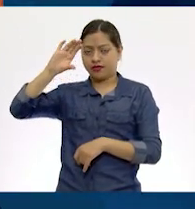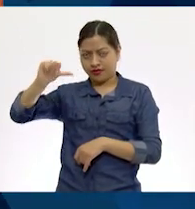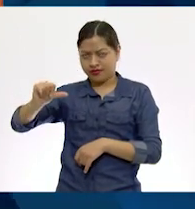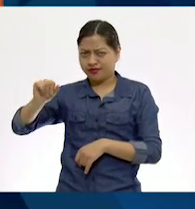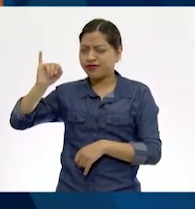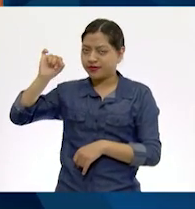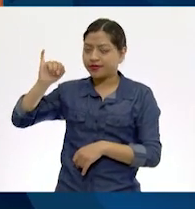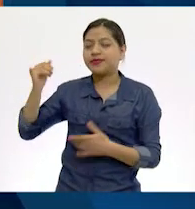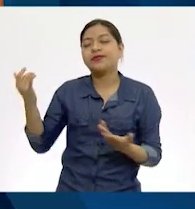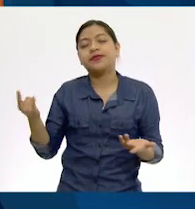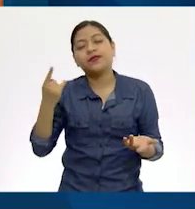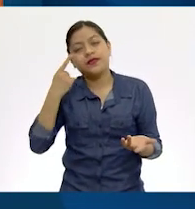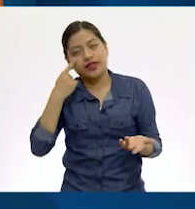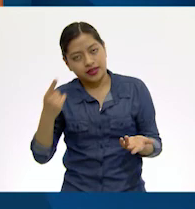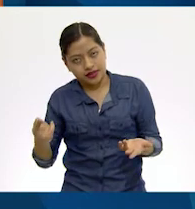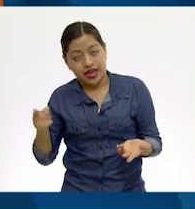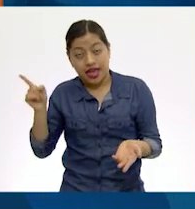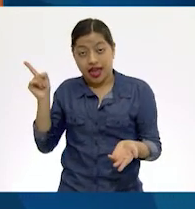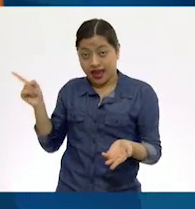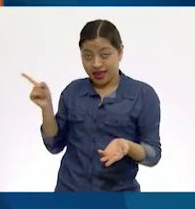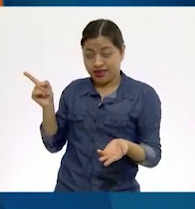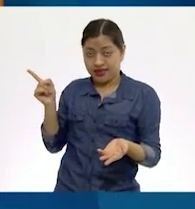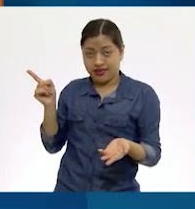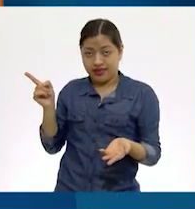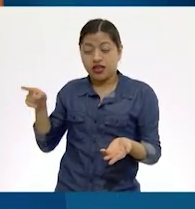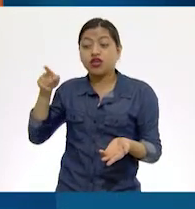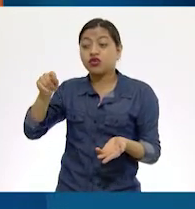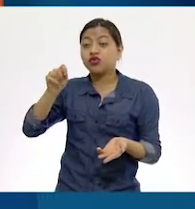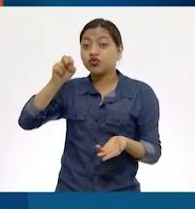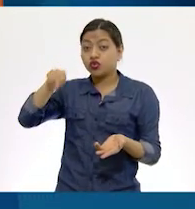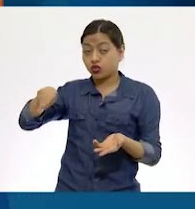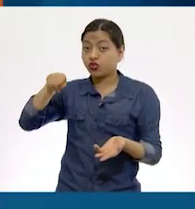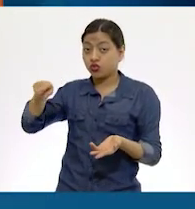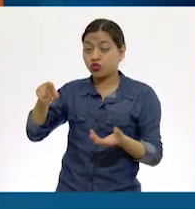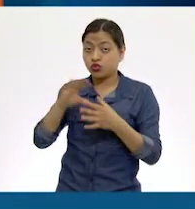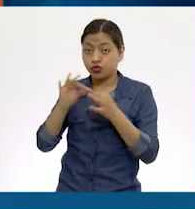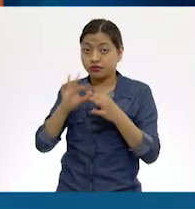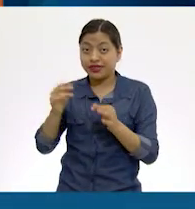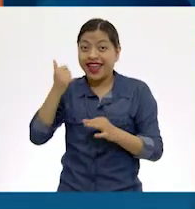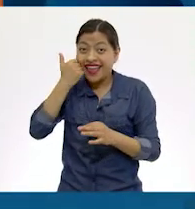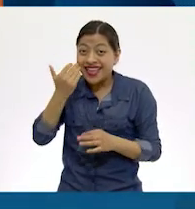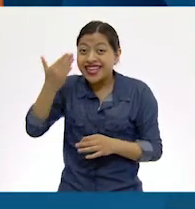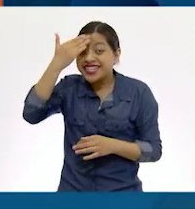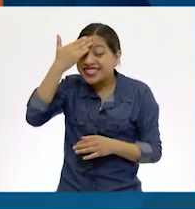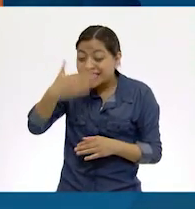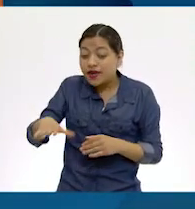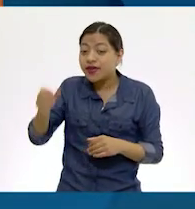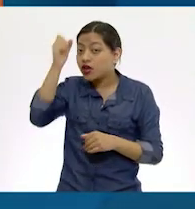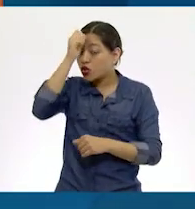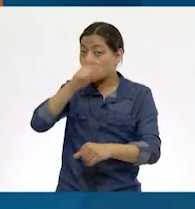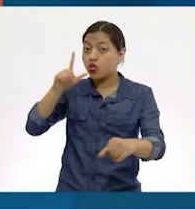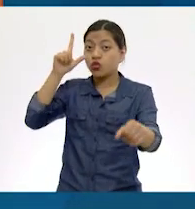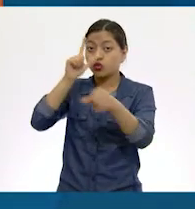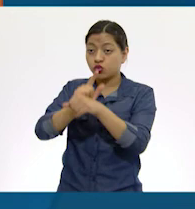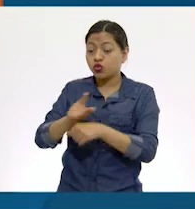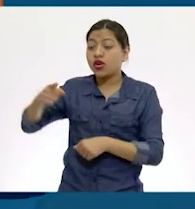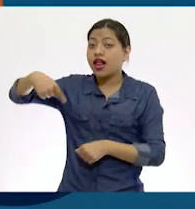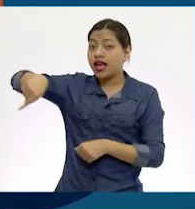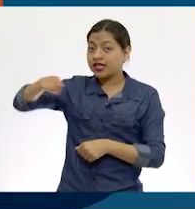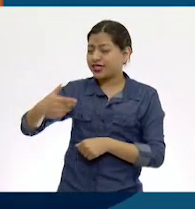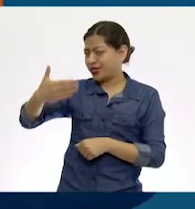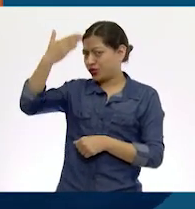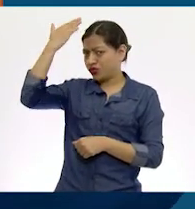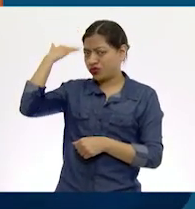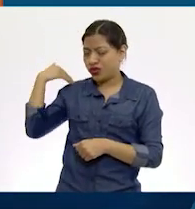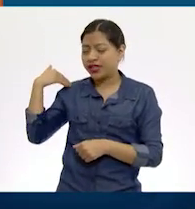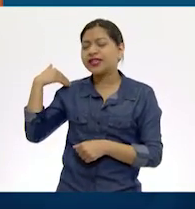Mira, en este caso en particular, como lo está mencionando Ton, si quieres saber sobre los pueblos mesoamericanos y su forma de vida,